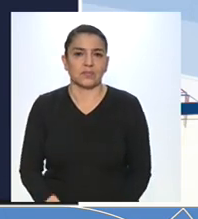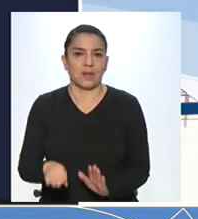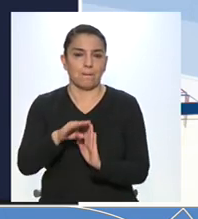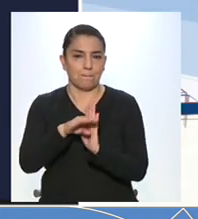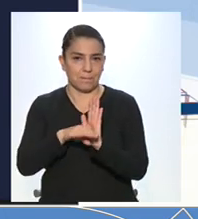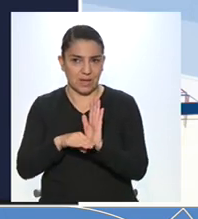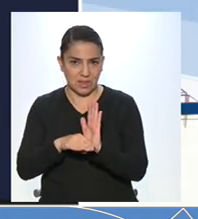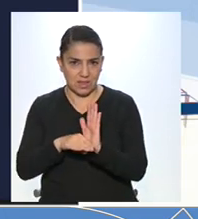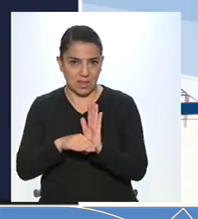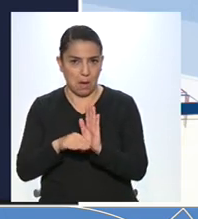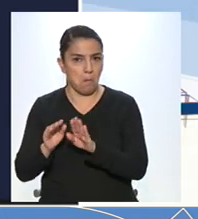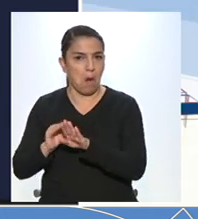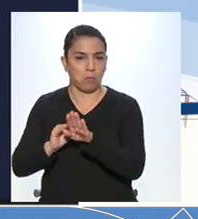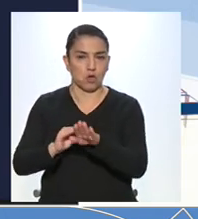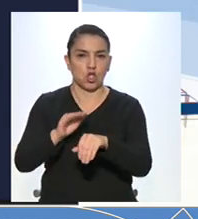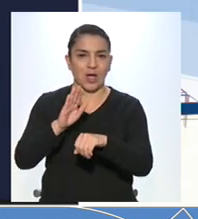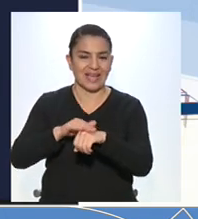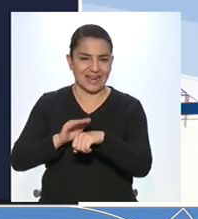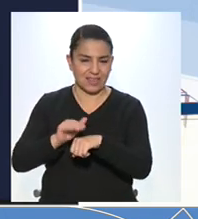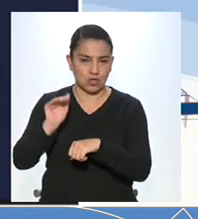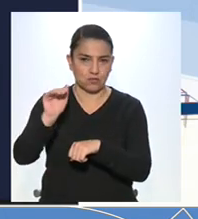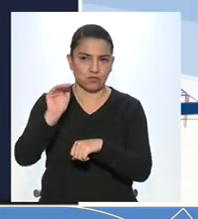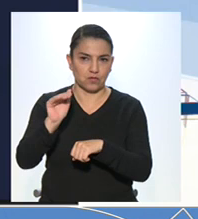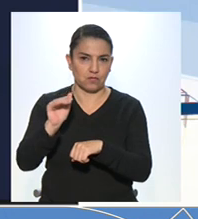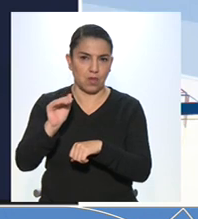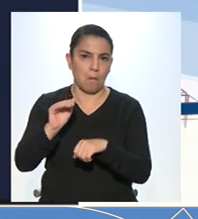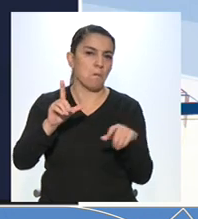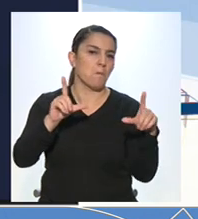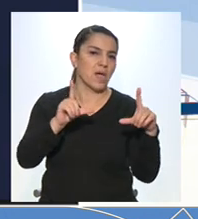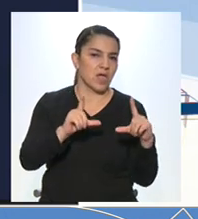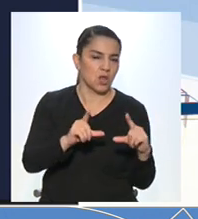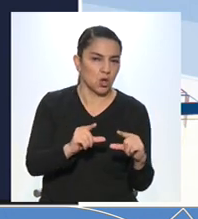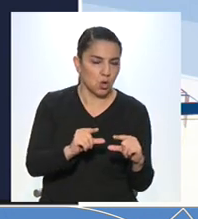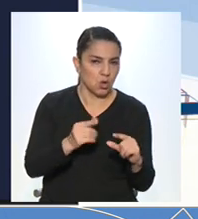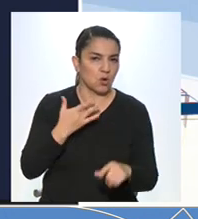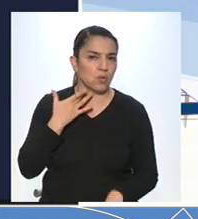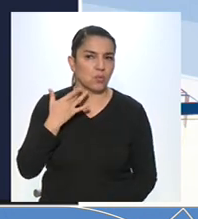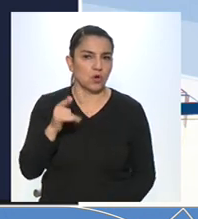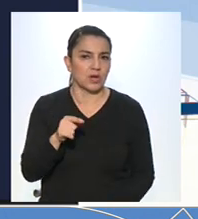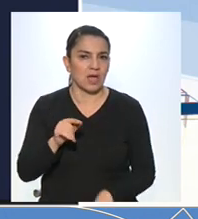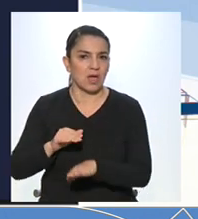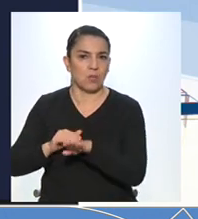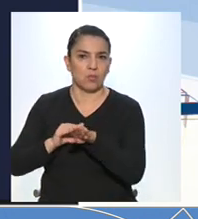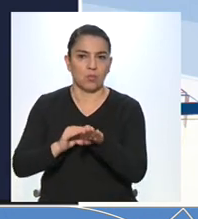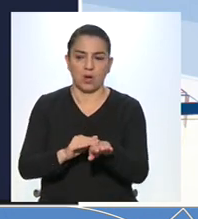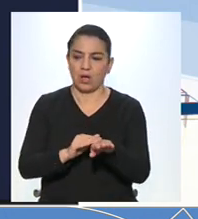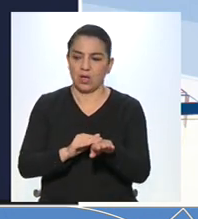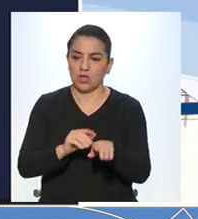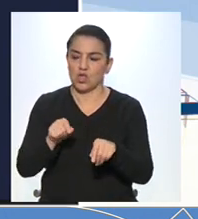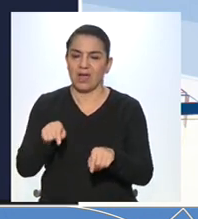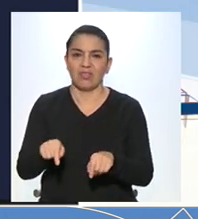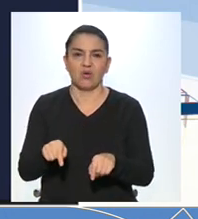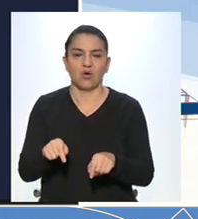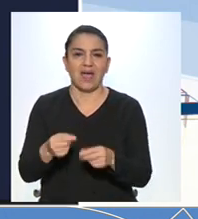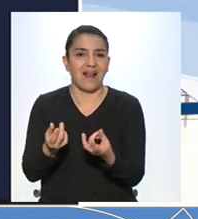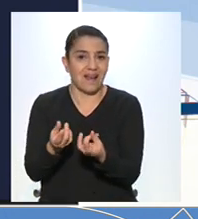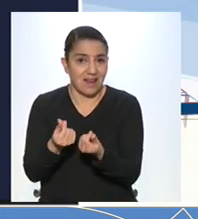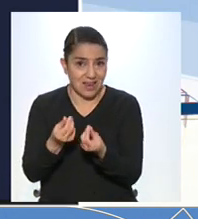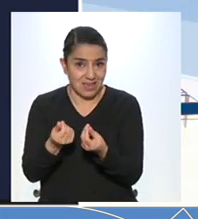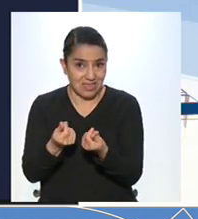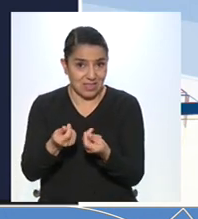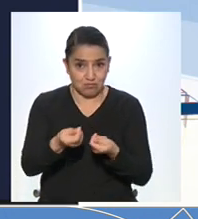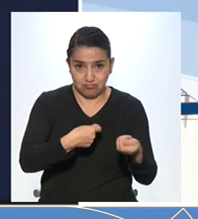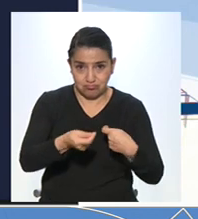estímulo al crédito tienen un costo relativamente menor, dado que estas se han apoyado en una provisión de liquidez a